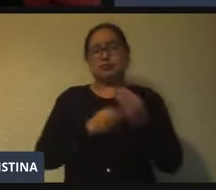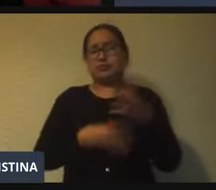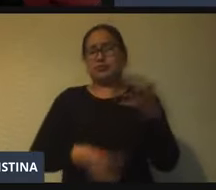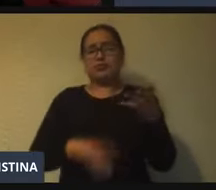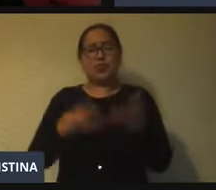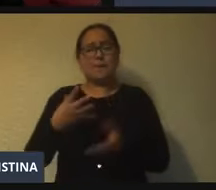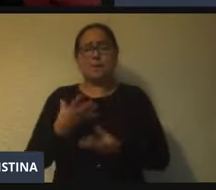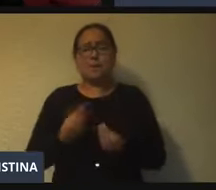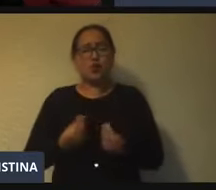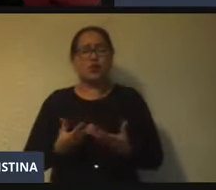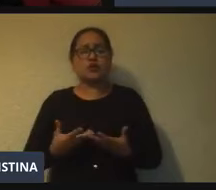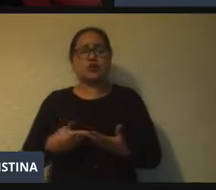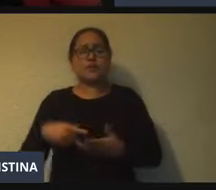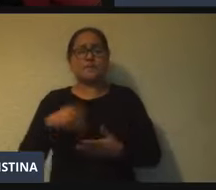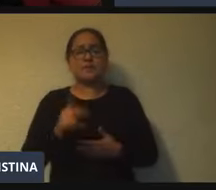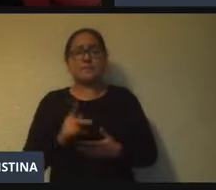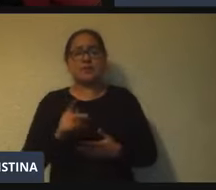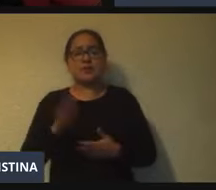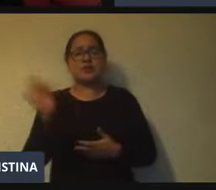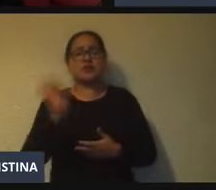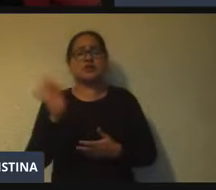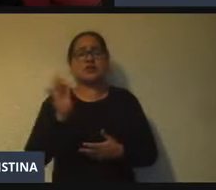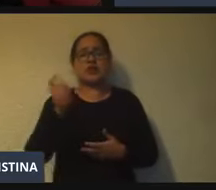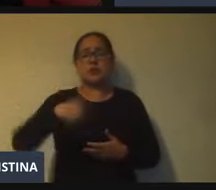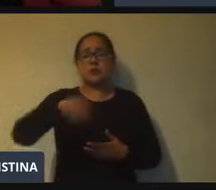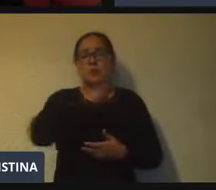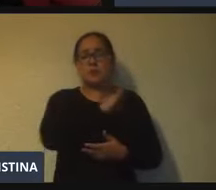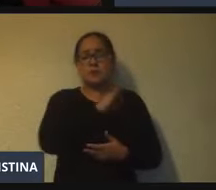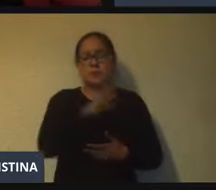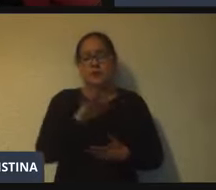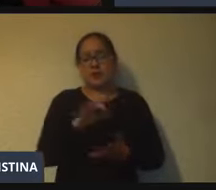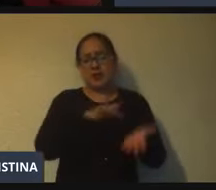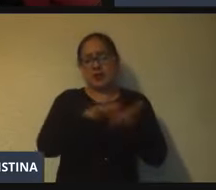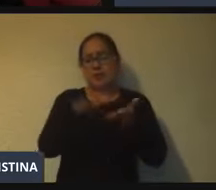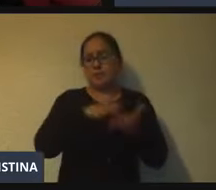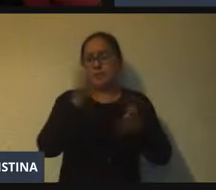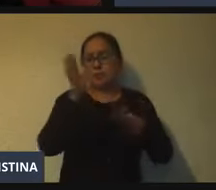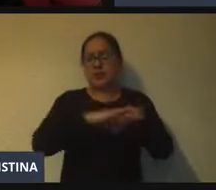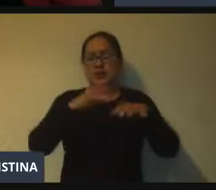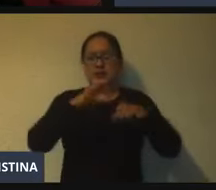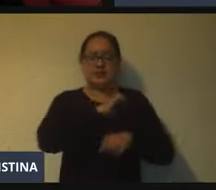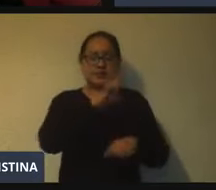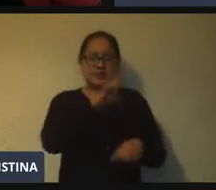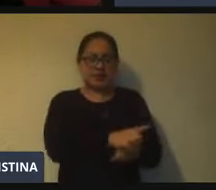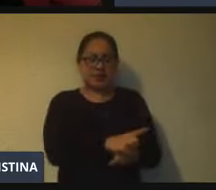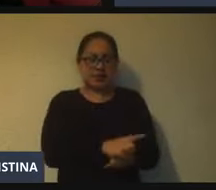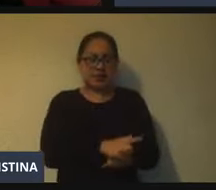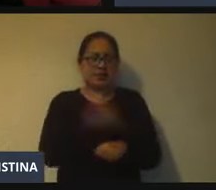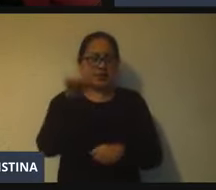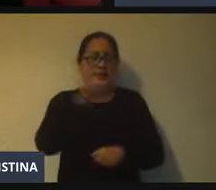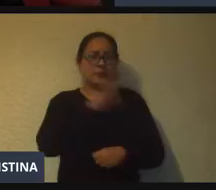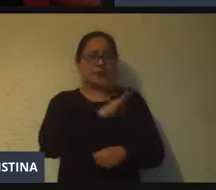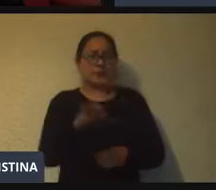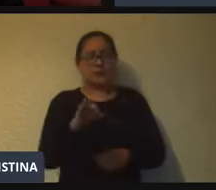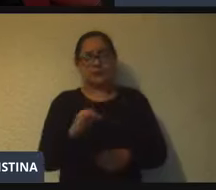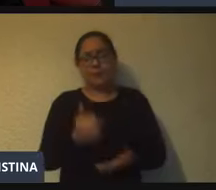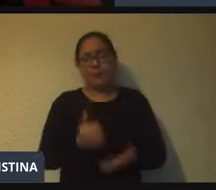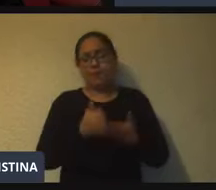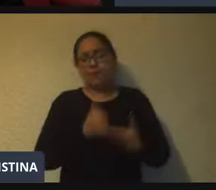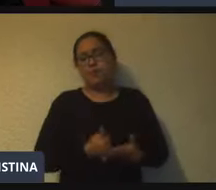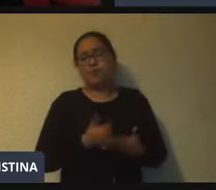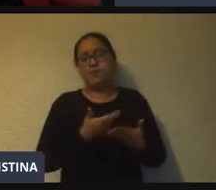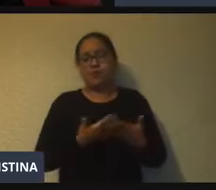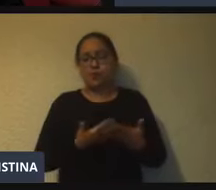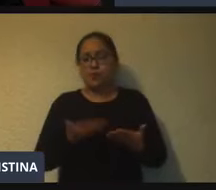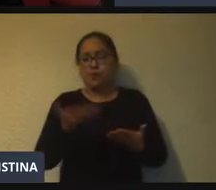si a lo mejor pudiéramos pensar en apoyos específicos, si me comentaran, bueno, nosotros podemos apoyar en especie,